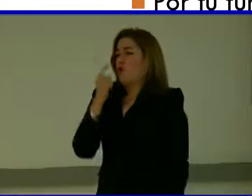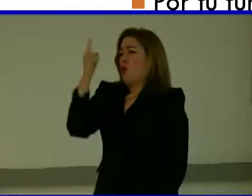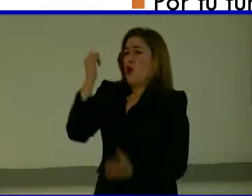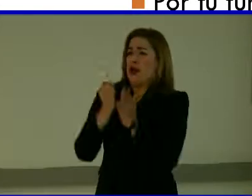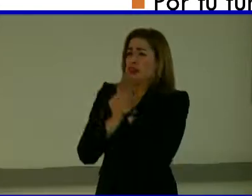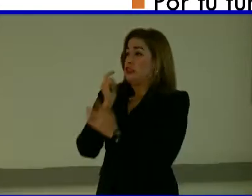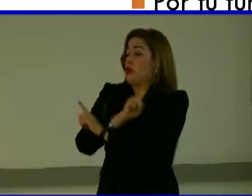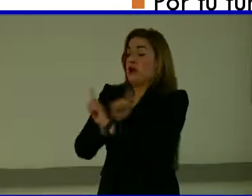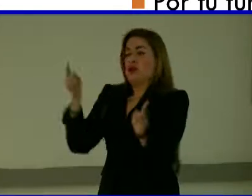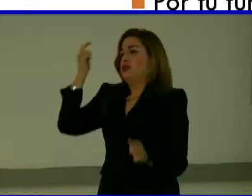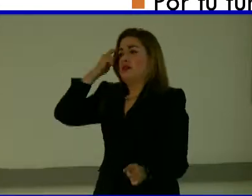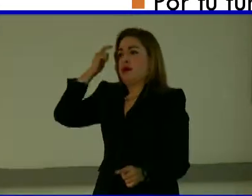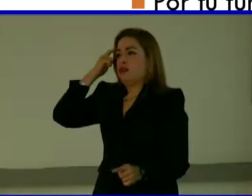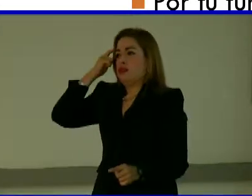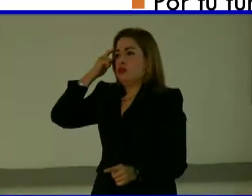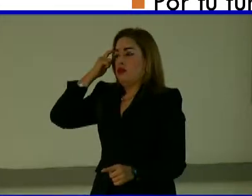hubieran